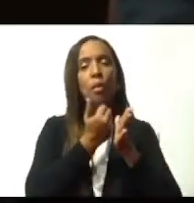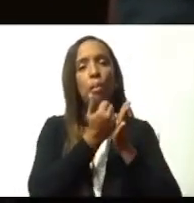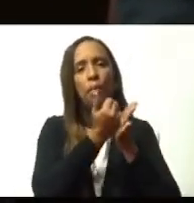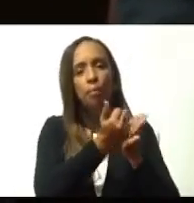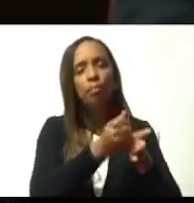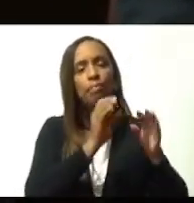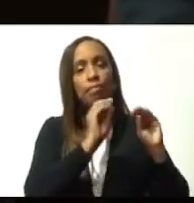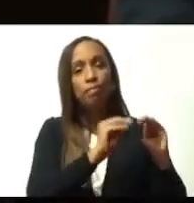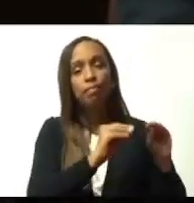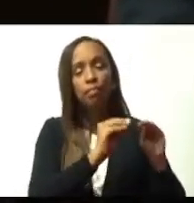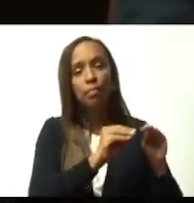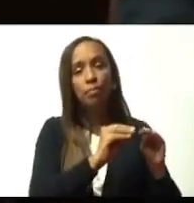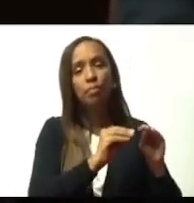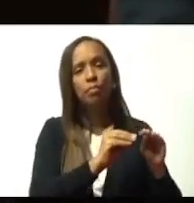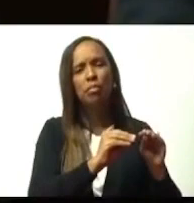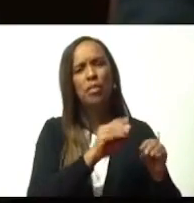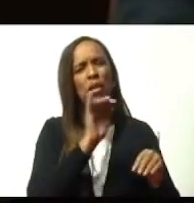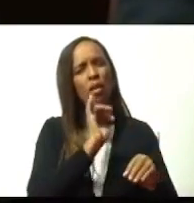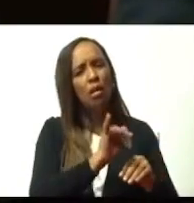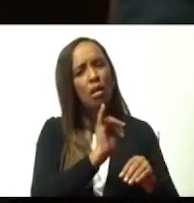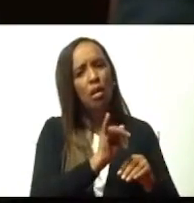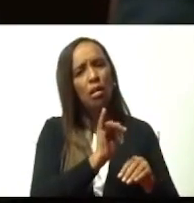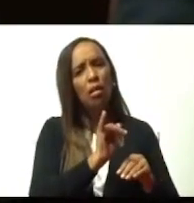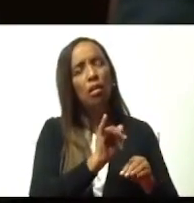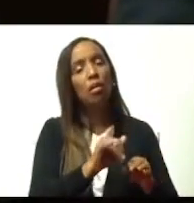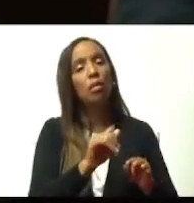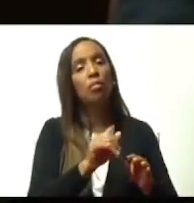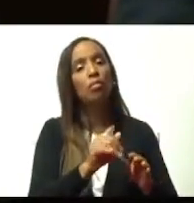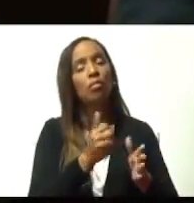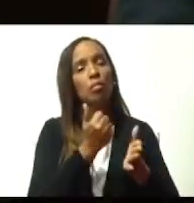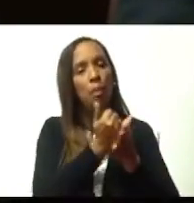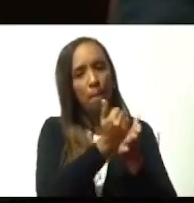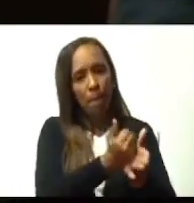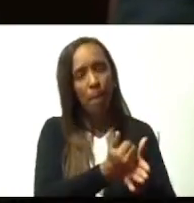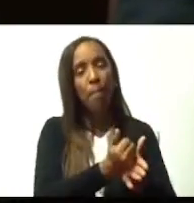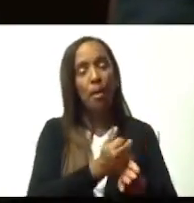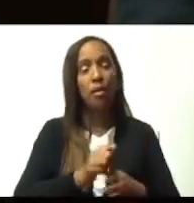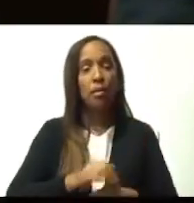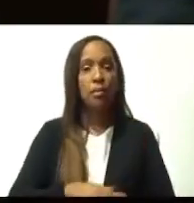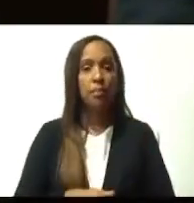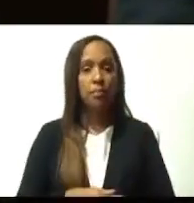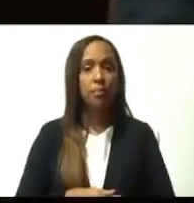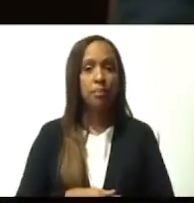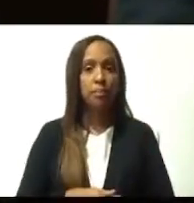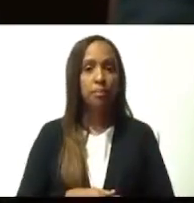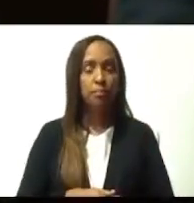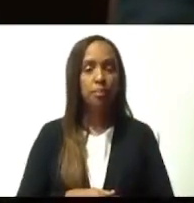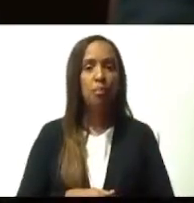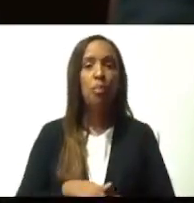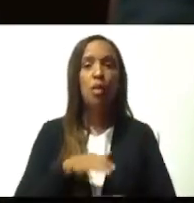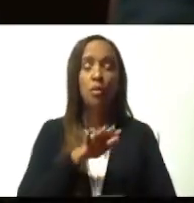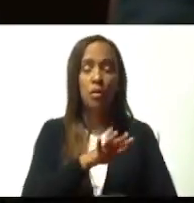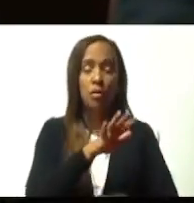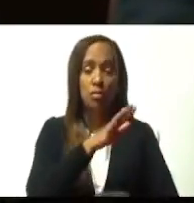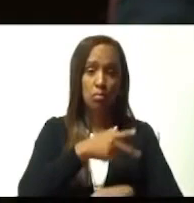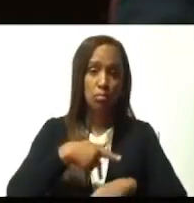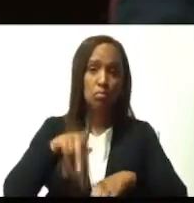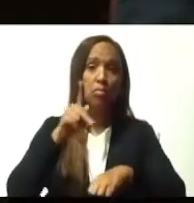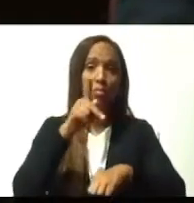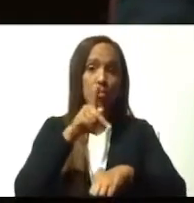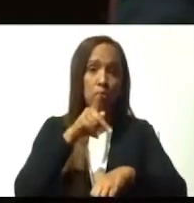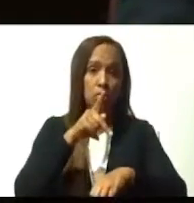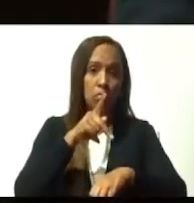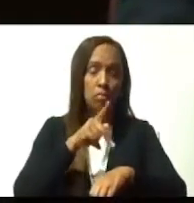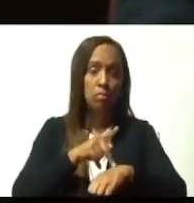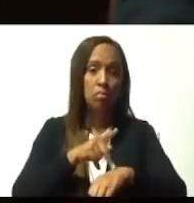tener nuestro comunitario, en el caso específico de mi provincia, Sánchez Ramírez.